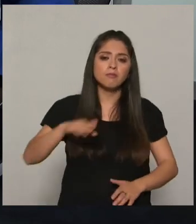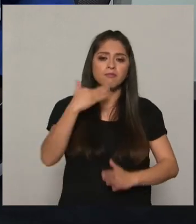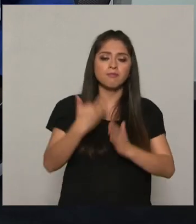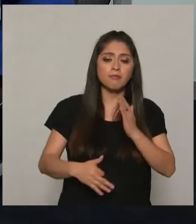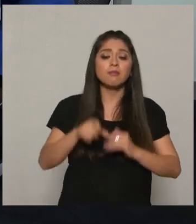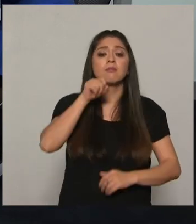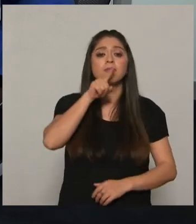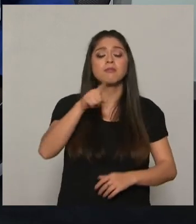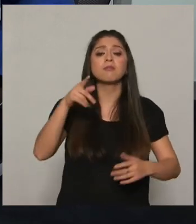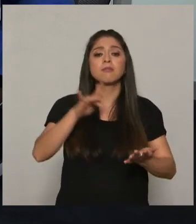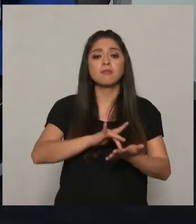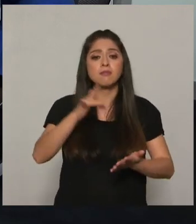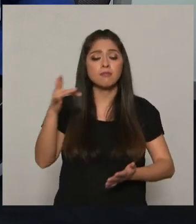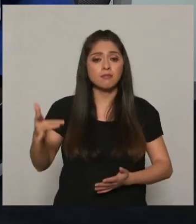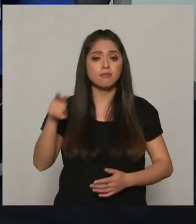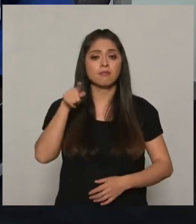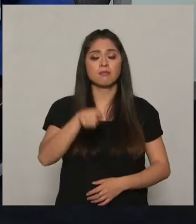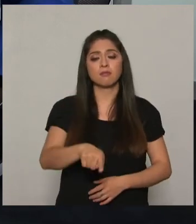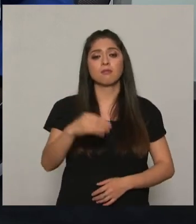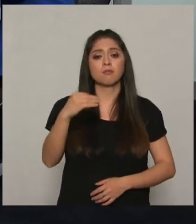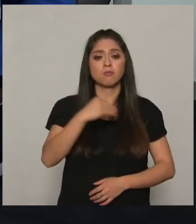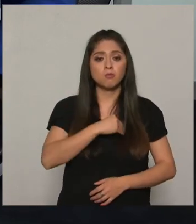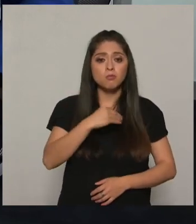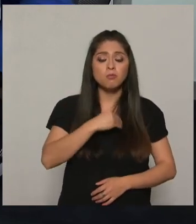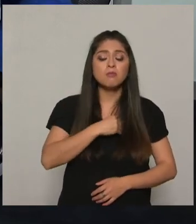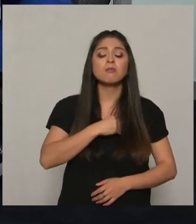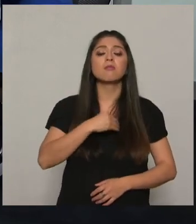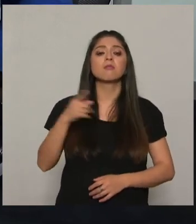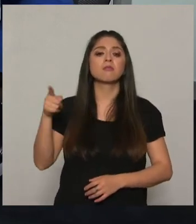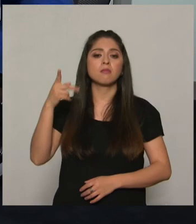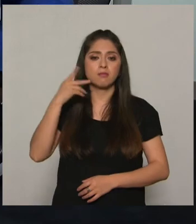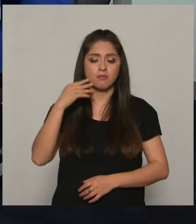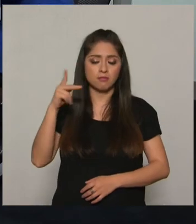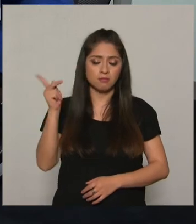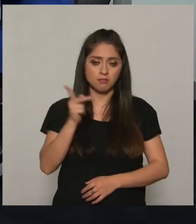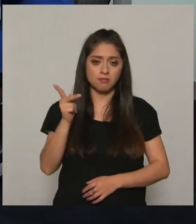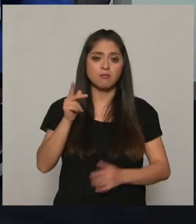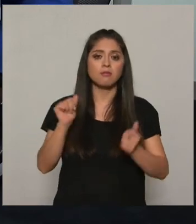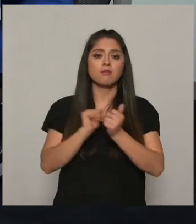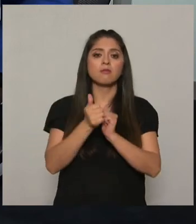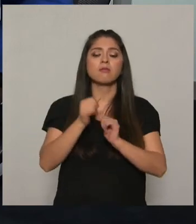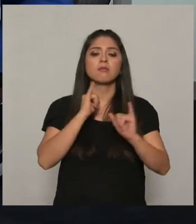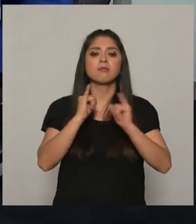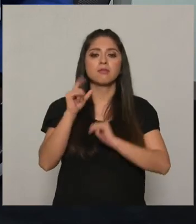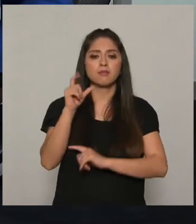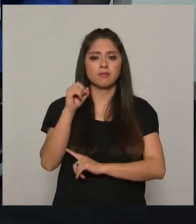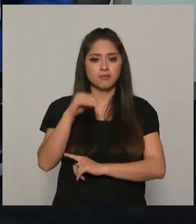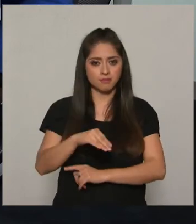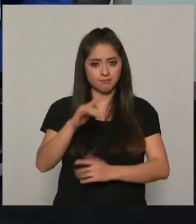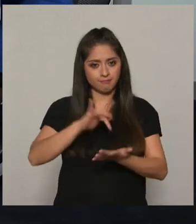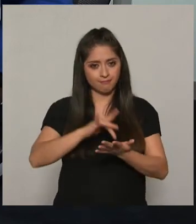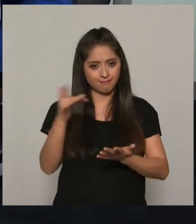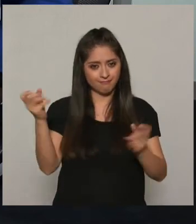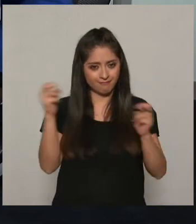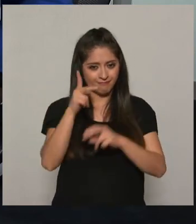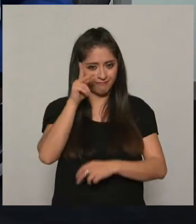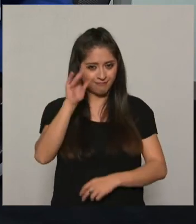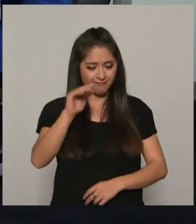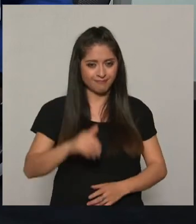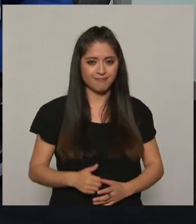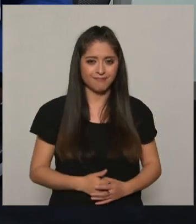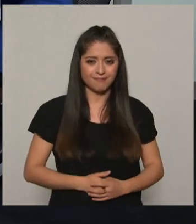Gracias también a Mónica Ponce y Itzel Mendoza, intérpretes de lengua de señas en la pantalla. Nos vemos mañana a las 10 de la mañana.